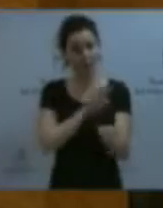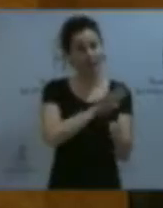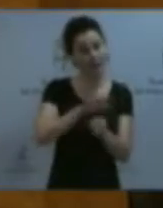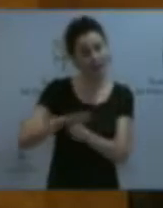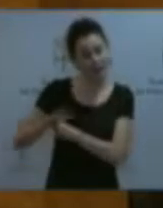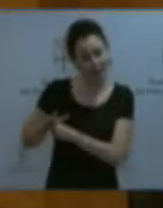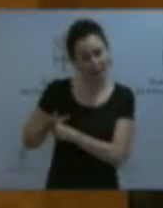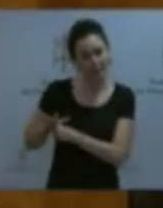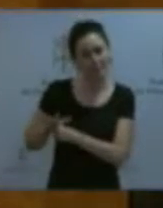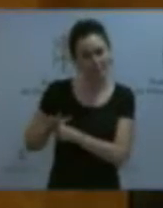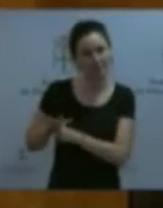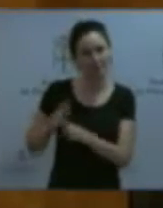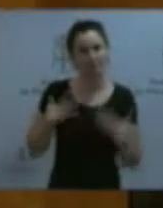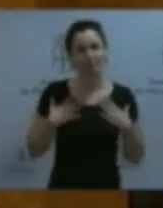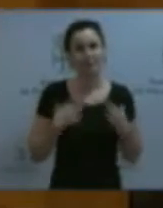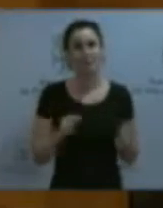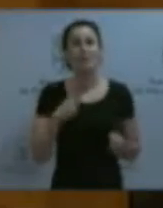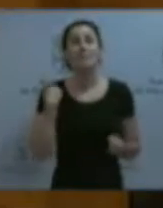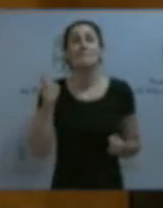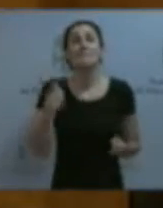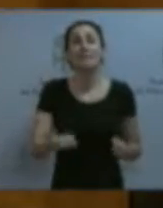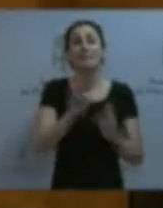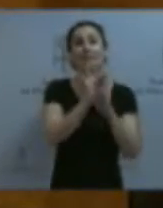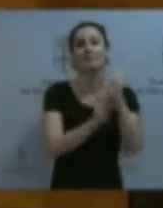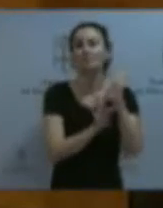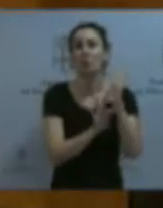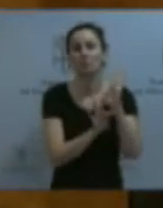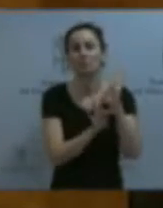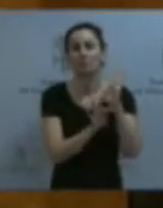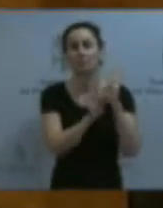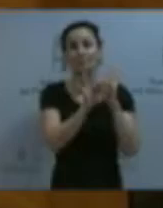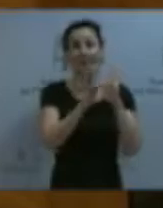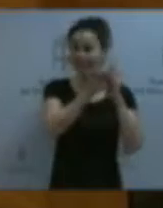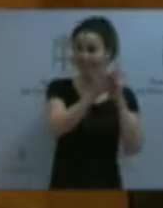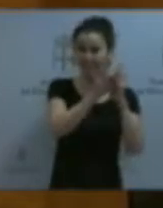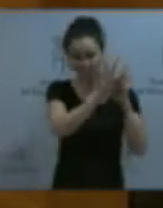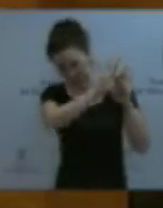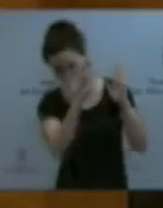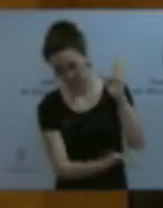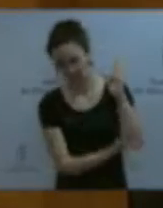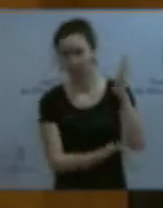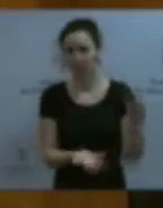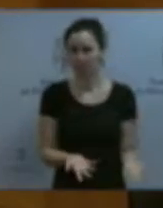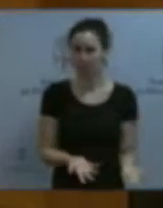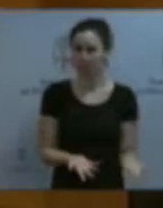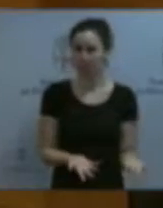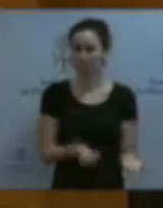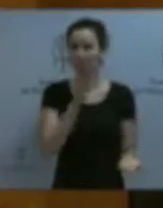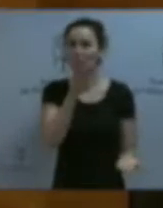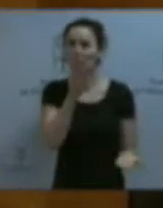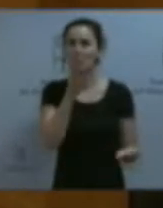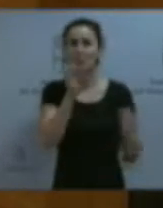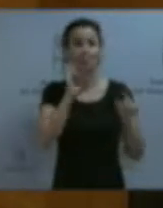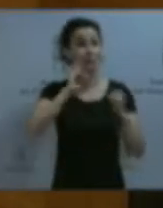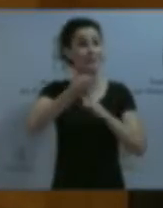sanitarias como una pérdida de orden. Y esta como una pérdida de orden con respecto a otras personas que no recibían la